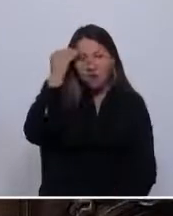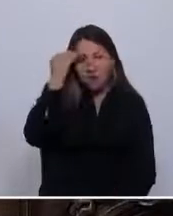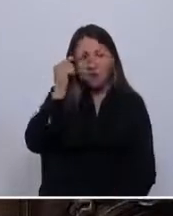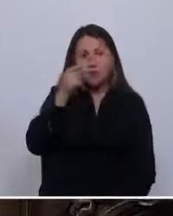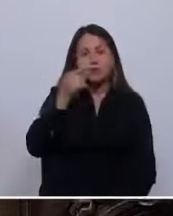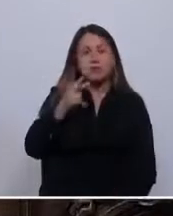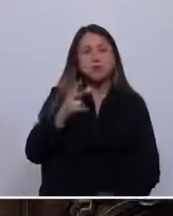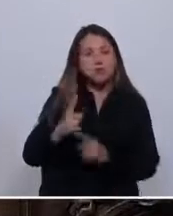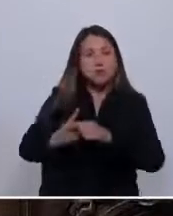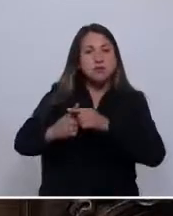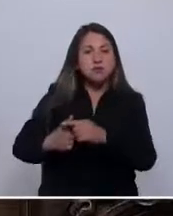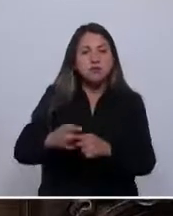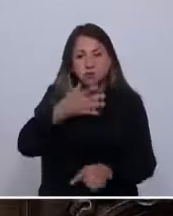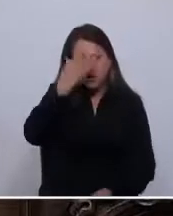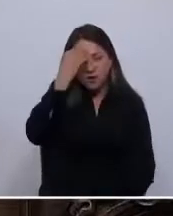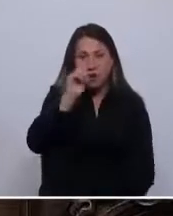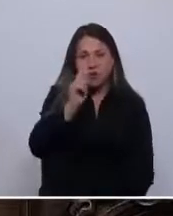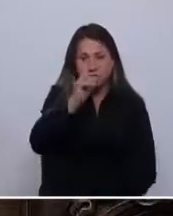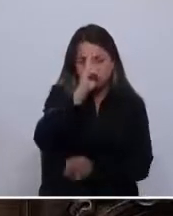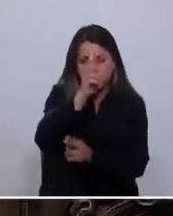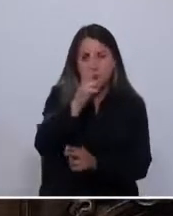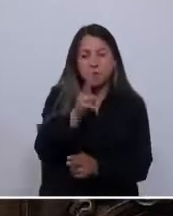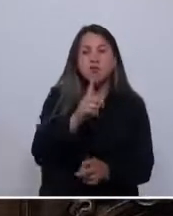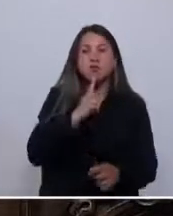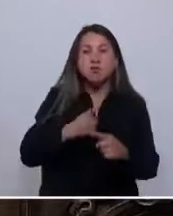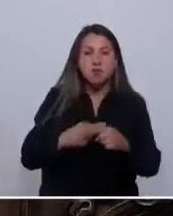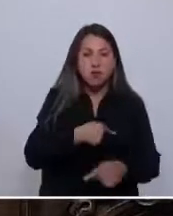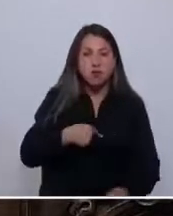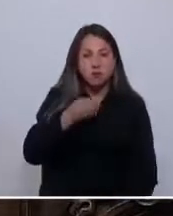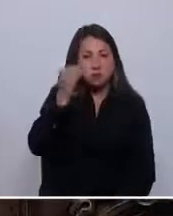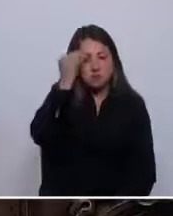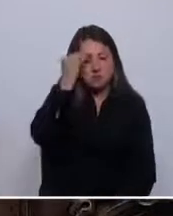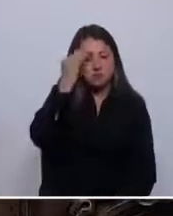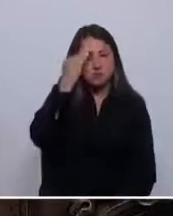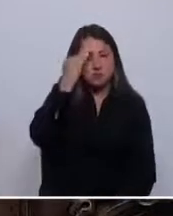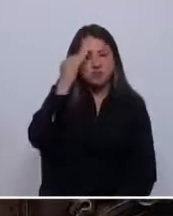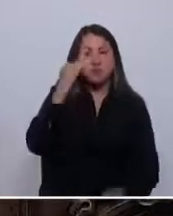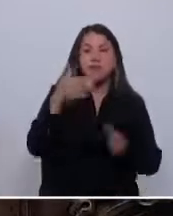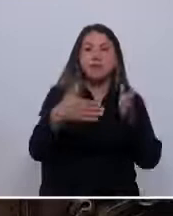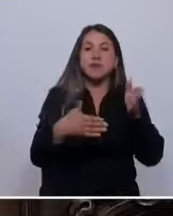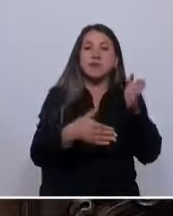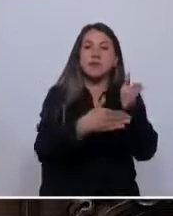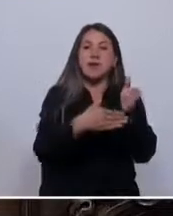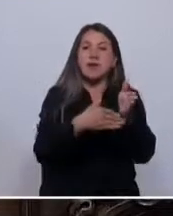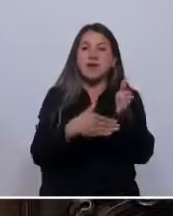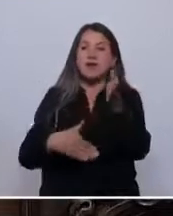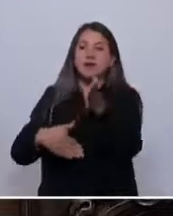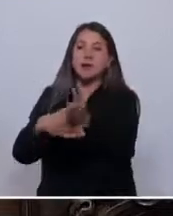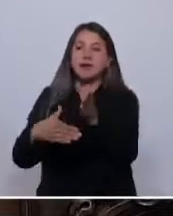sacrificio. Honraremos sus nombres en cada esquina y en cada calle.